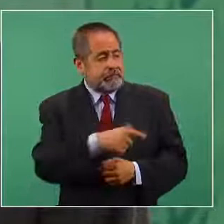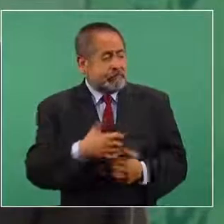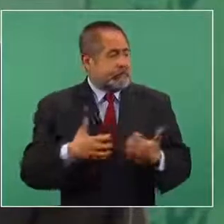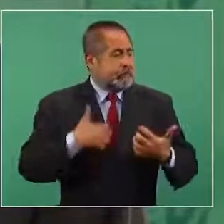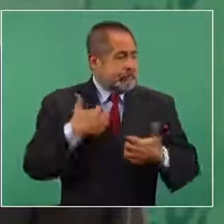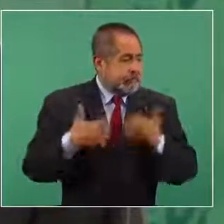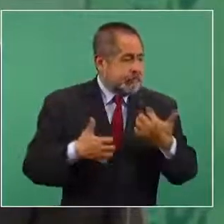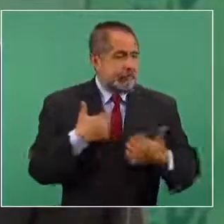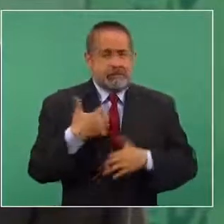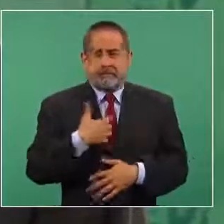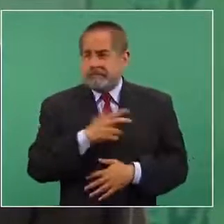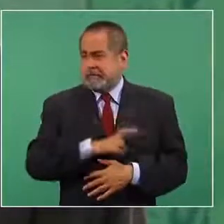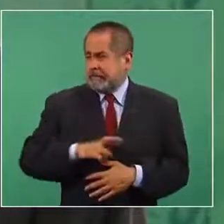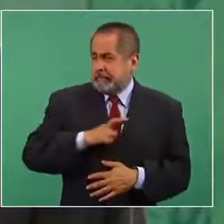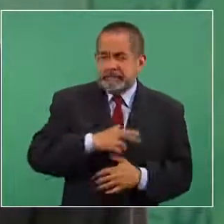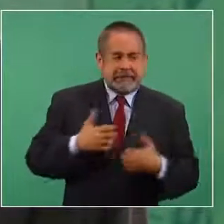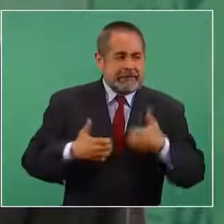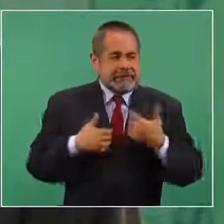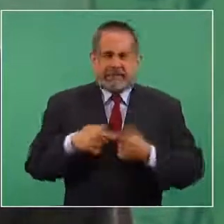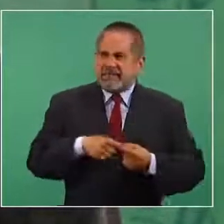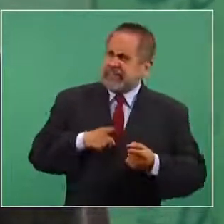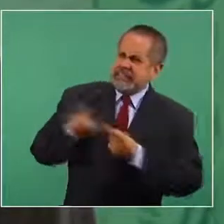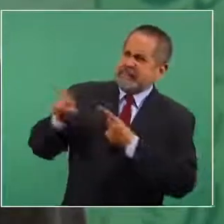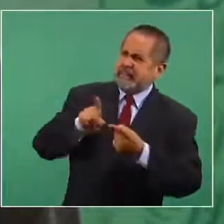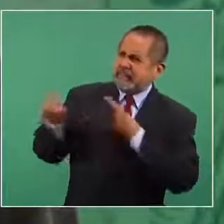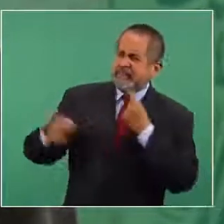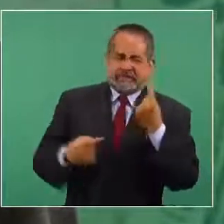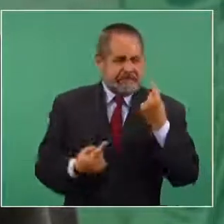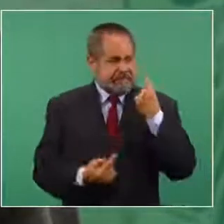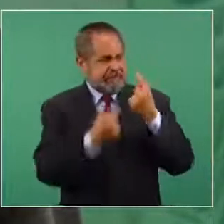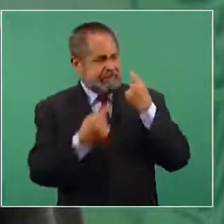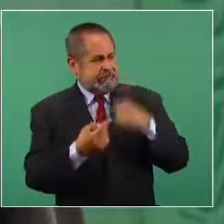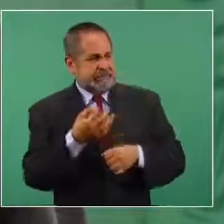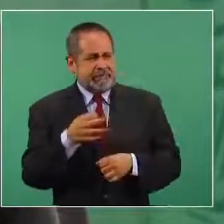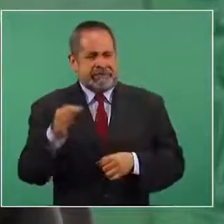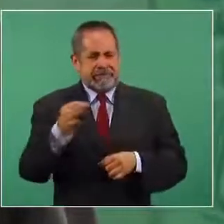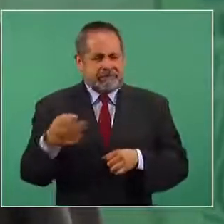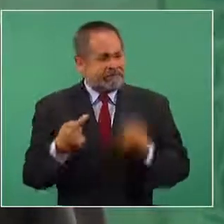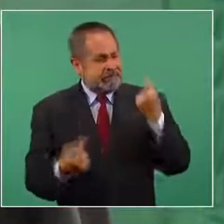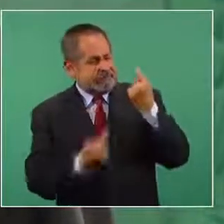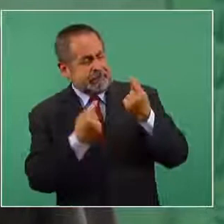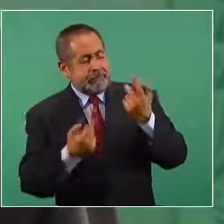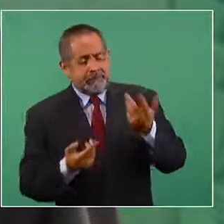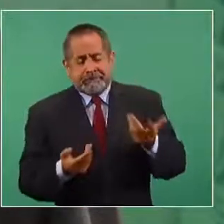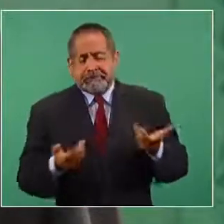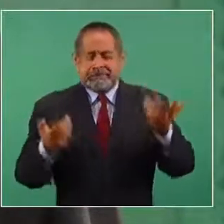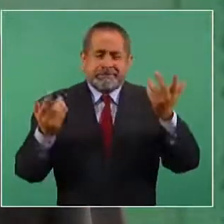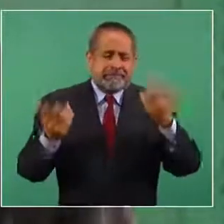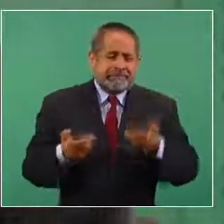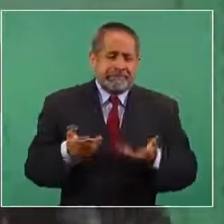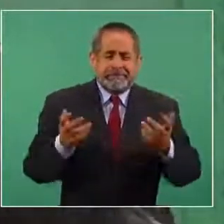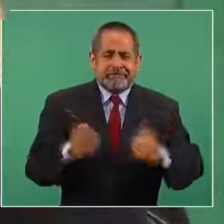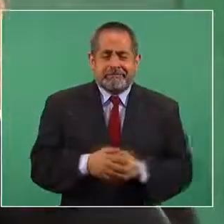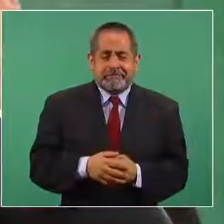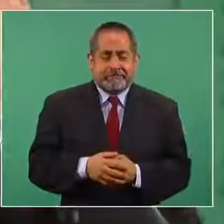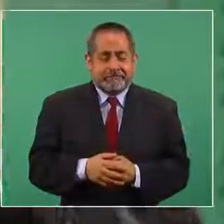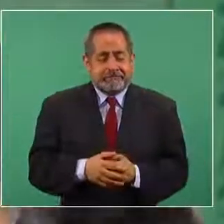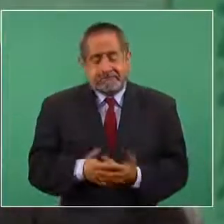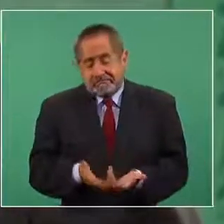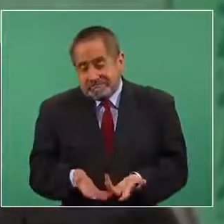molestias, hay coraje de opositores, en este caso de conservadores. Pues